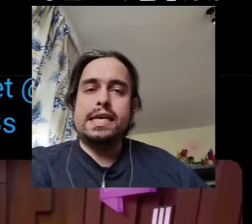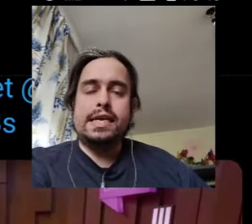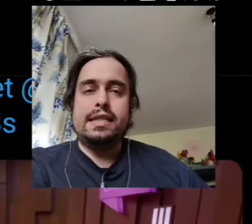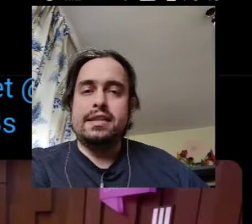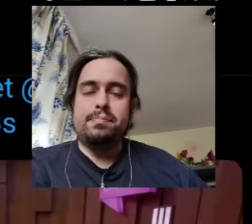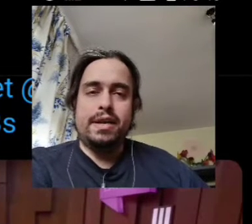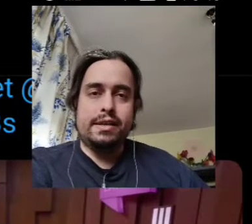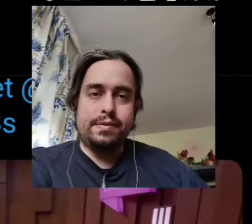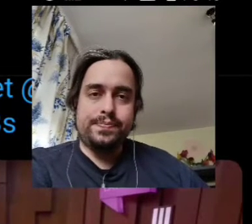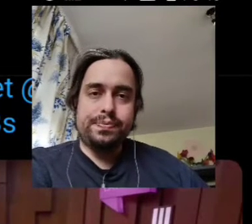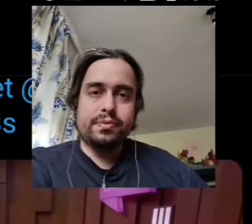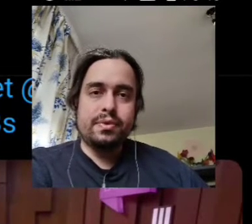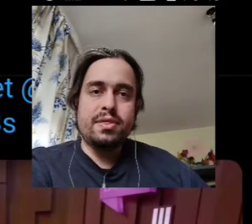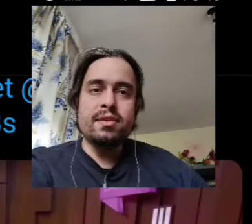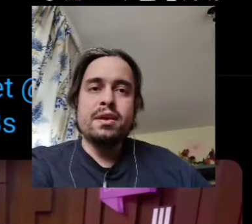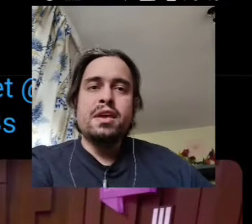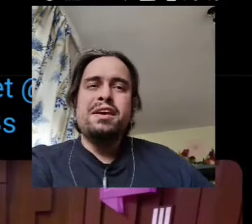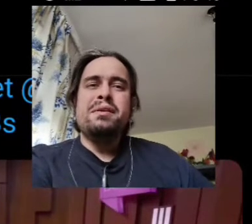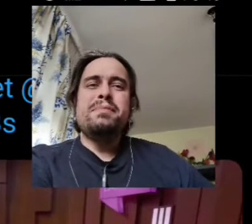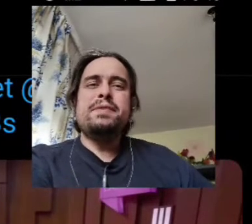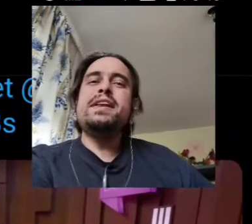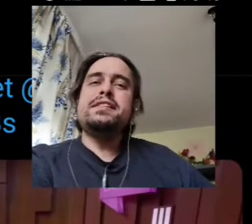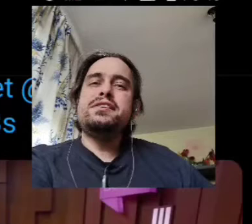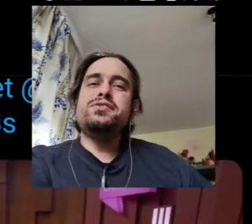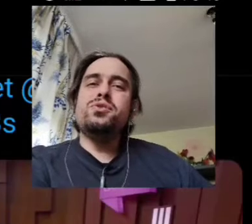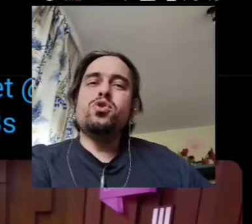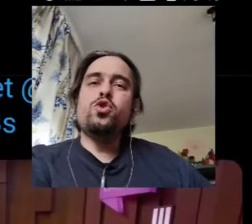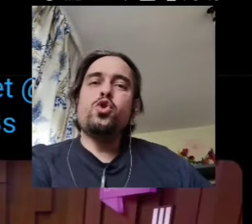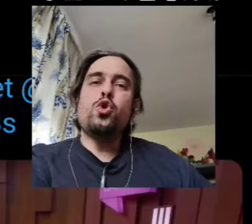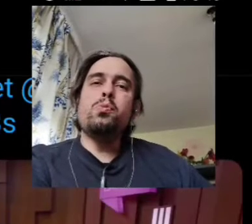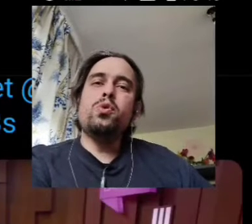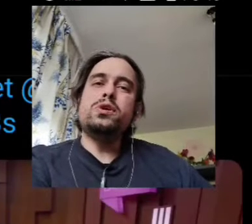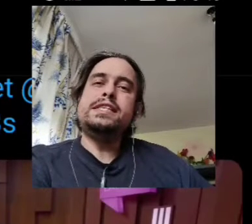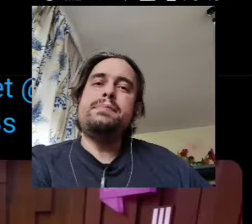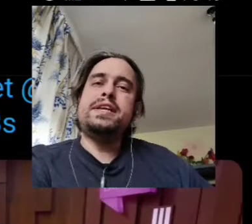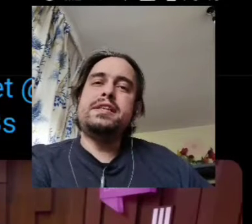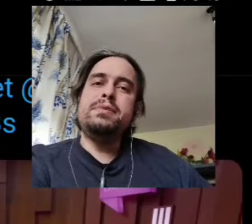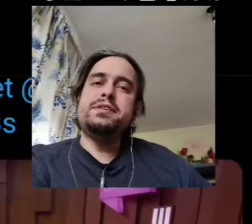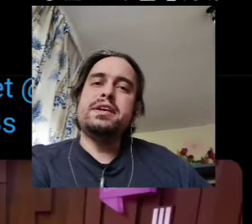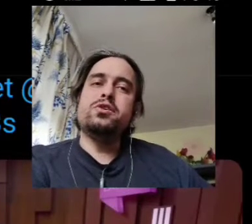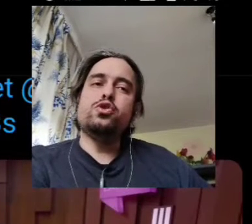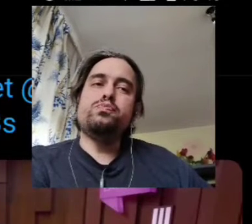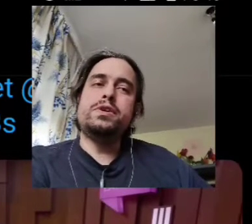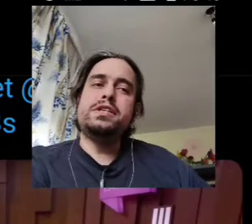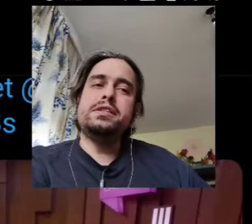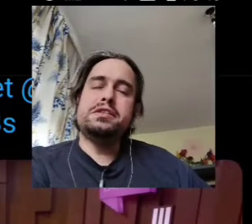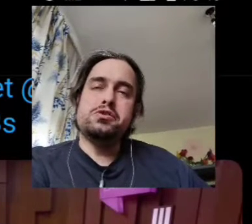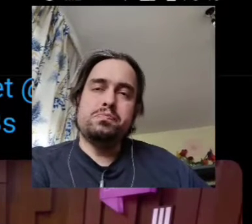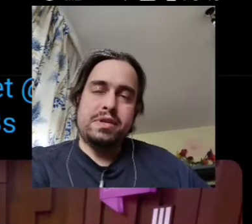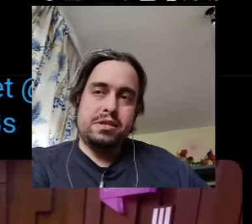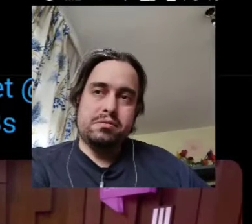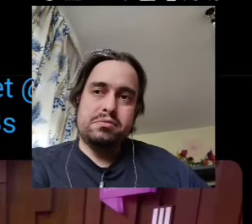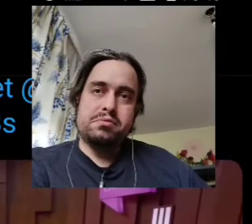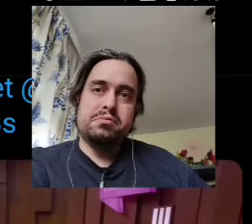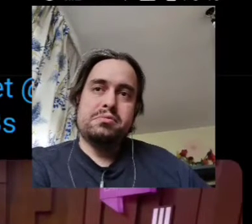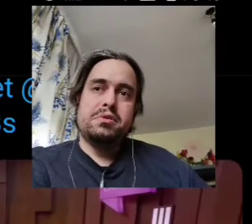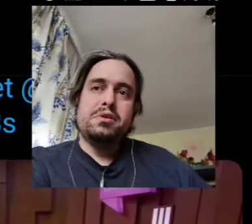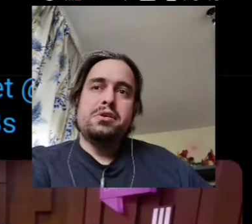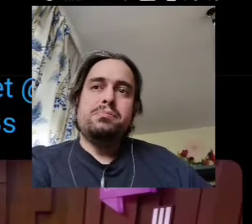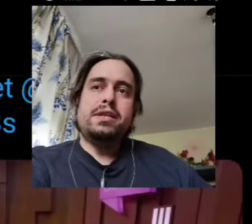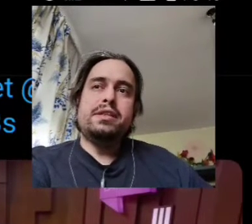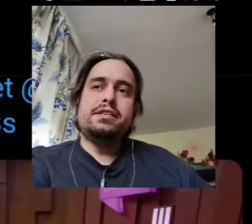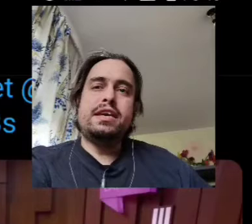lo que sea que quede del perredé me llama la atención cómo se victimizan los presidentes de los partidos